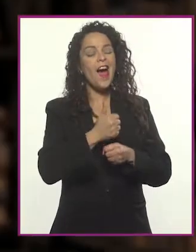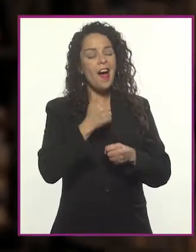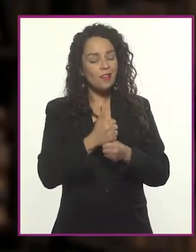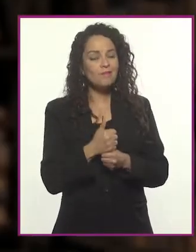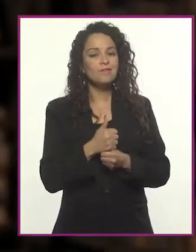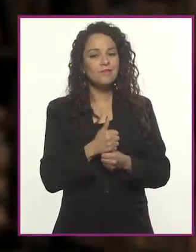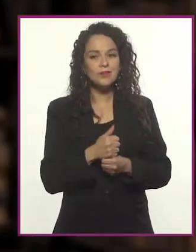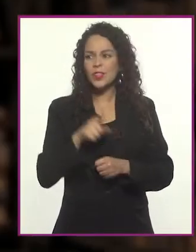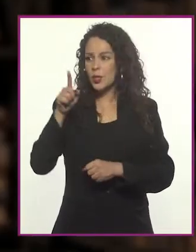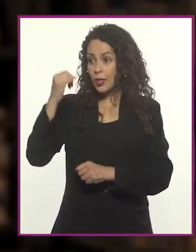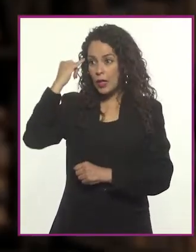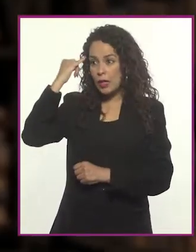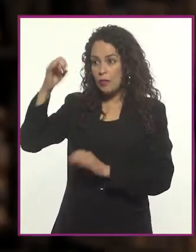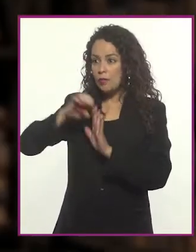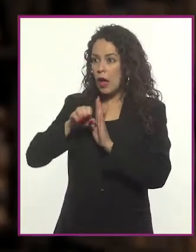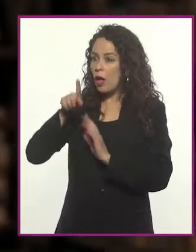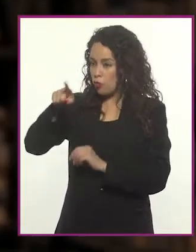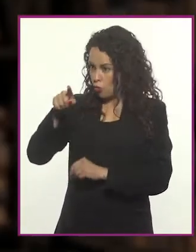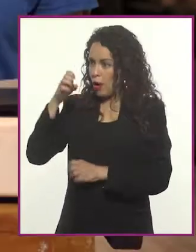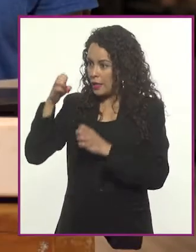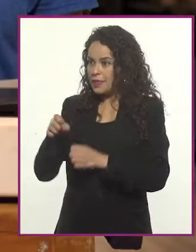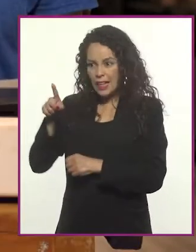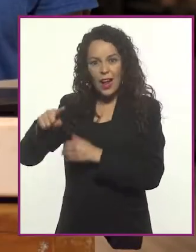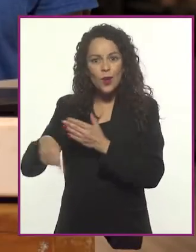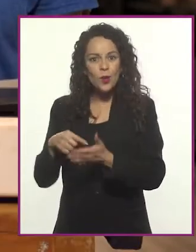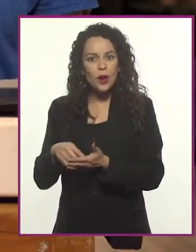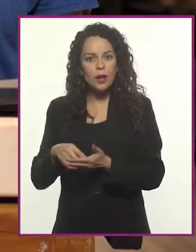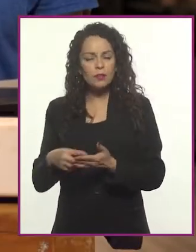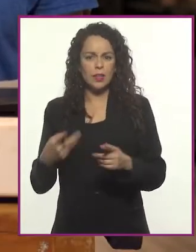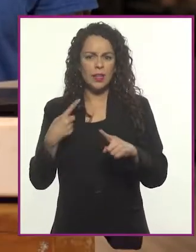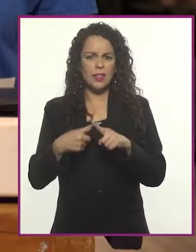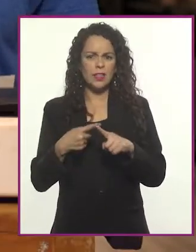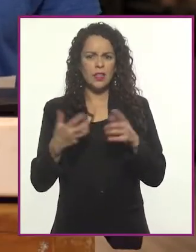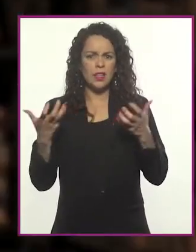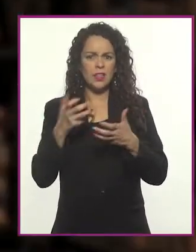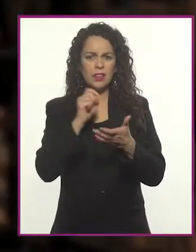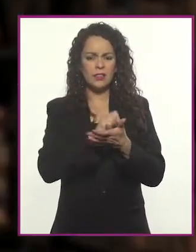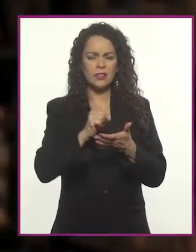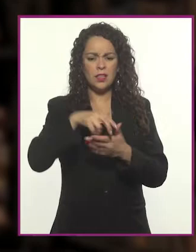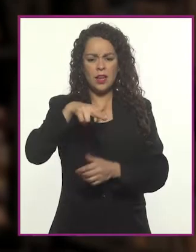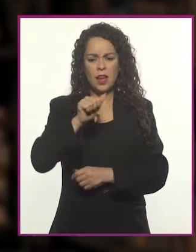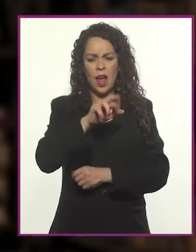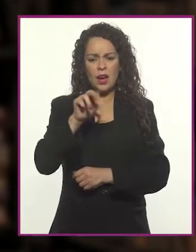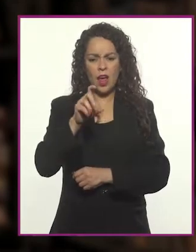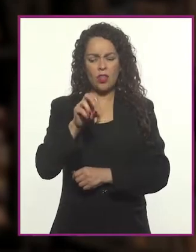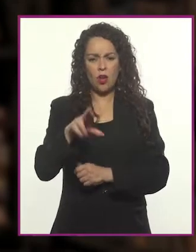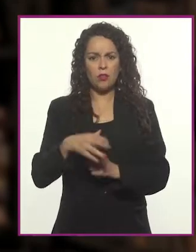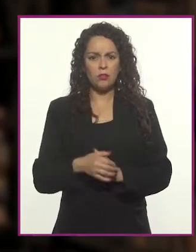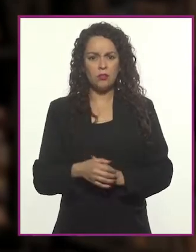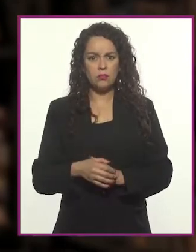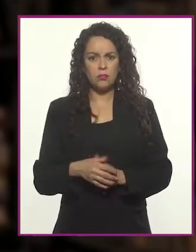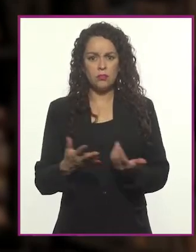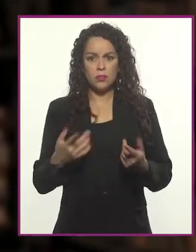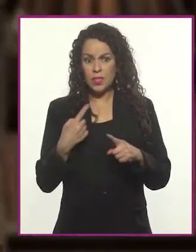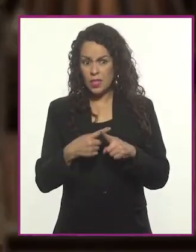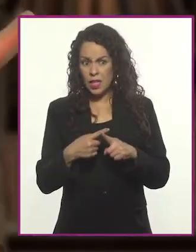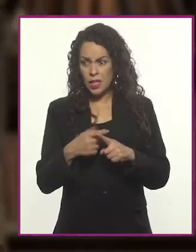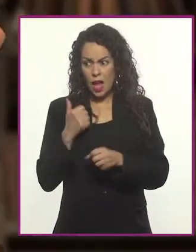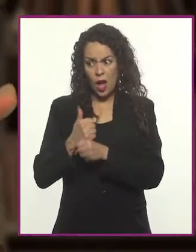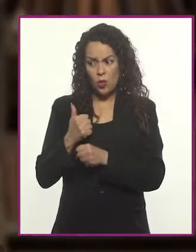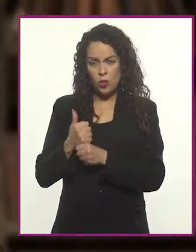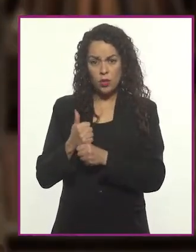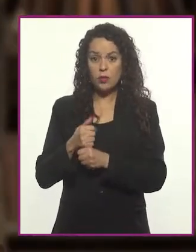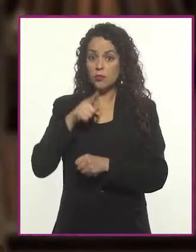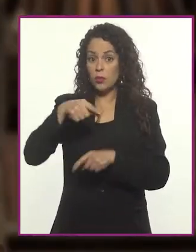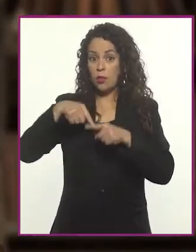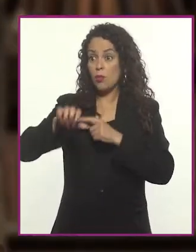¿Te imaginas haber estado ahí? ¿Quién es el narrador? ¿Cómo que quién? ¿El abuelo? Porque comienzas